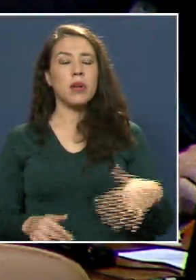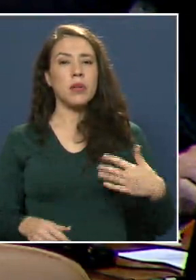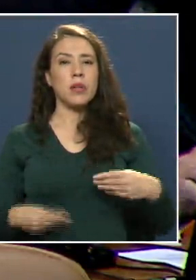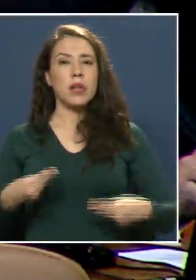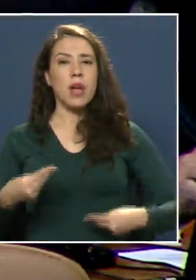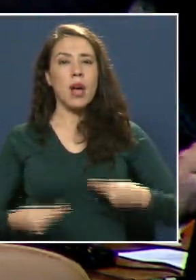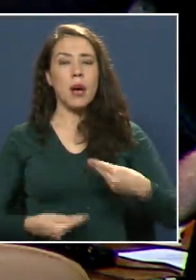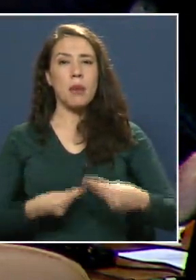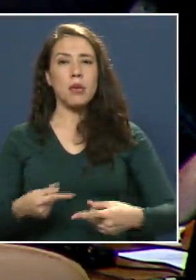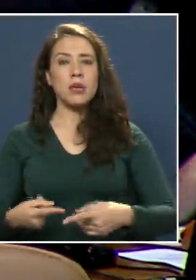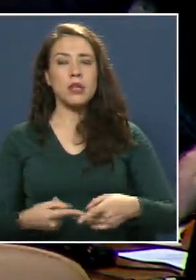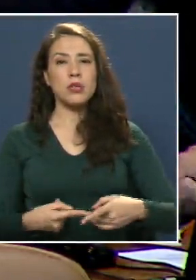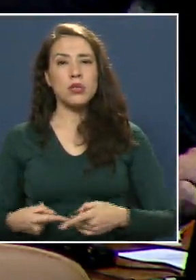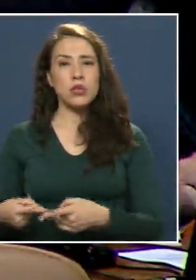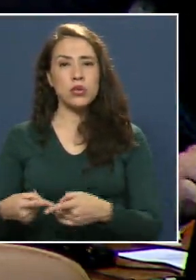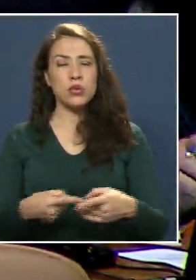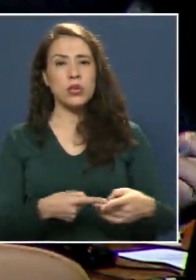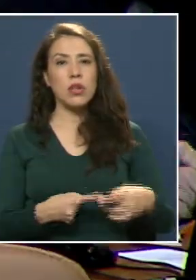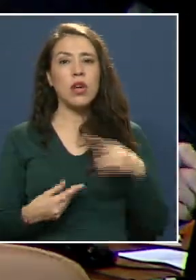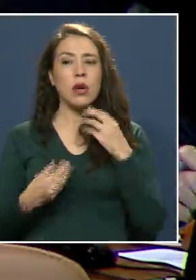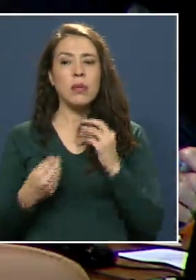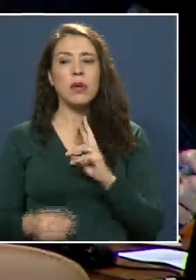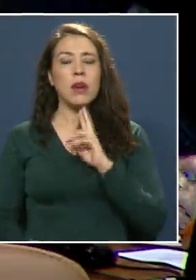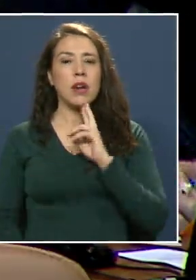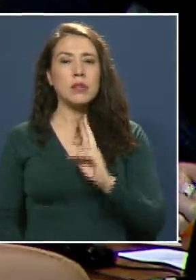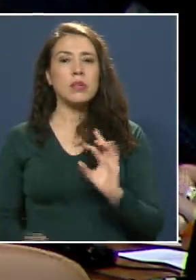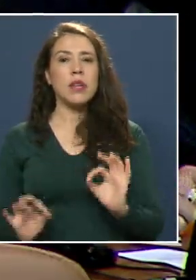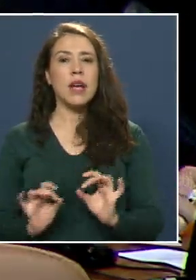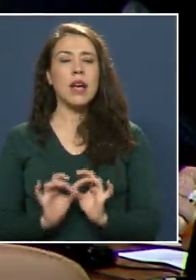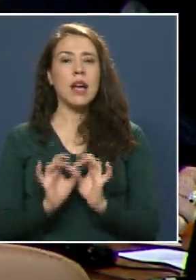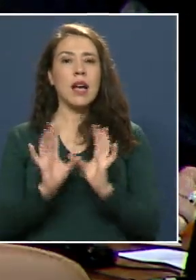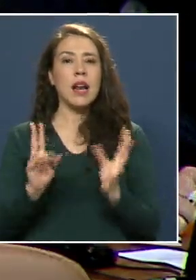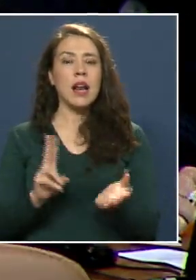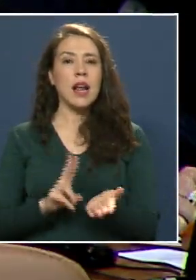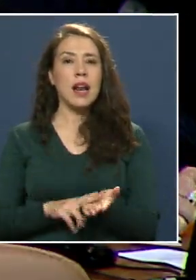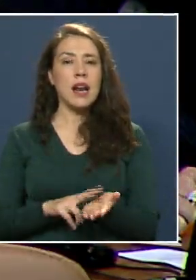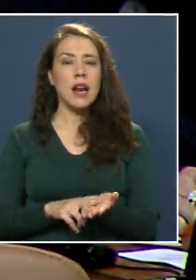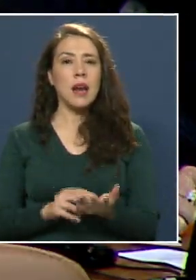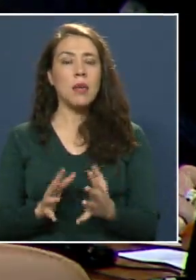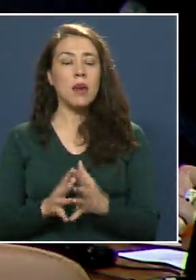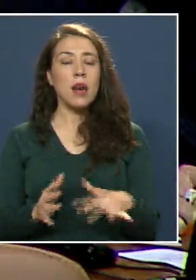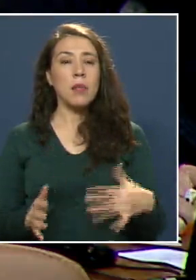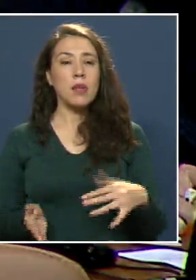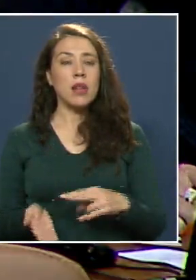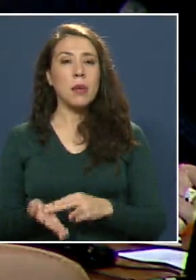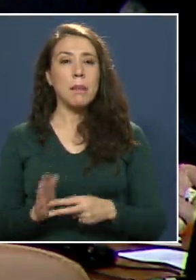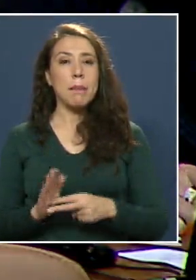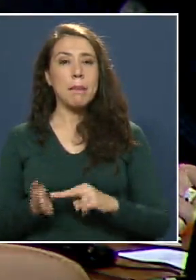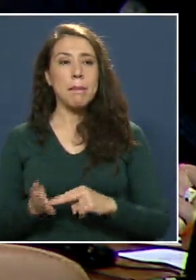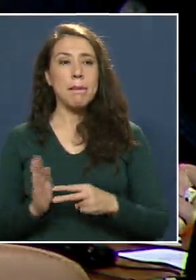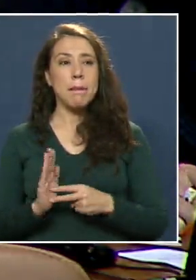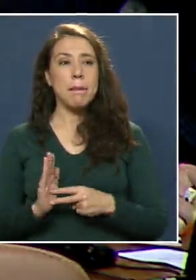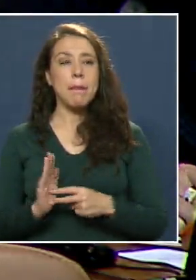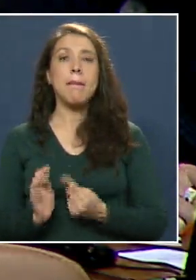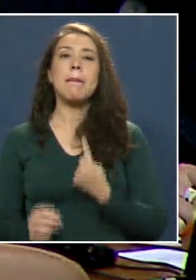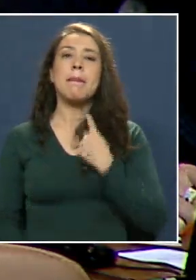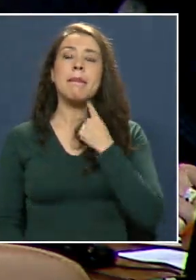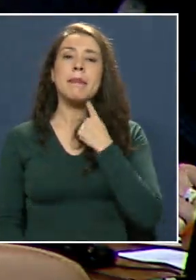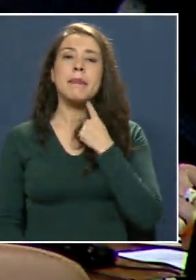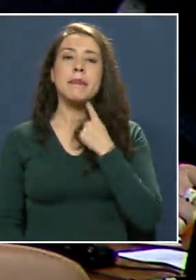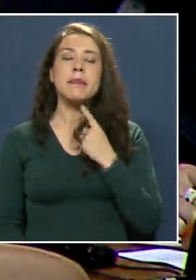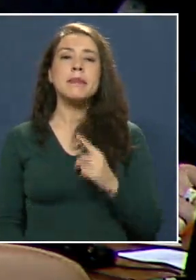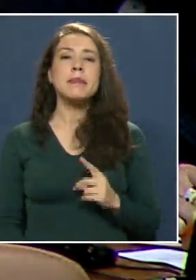las sociedades, debido a que da una respuesta concreta y efectiva frente a una gran problemática. Las víctimas de